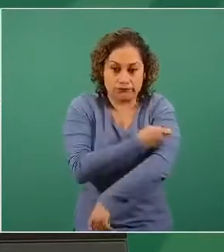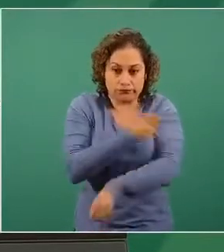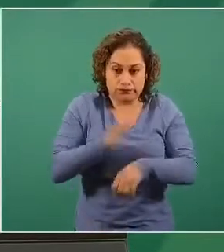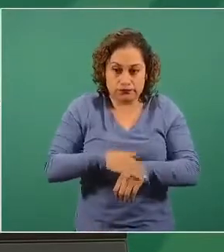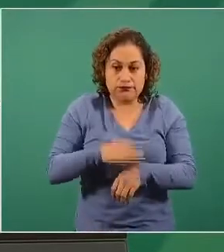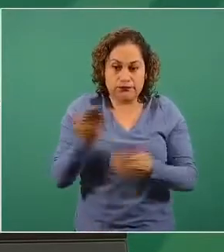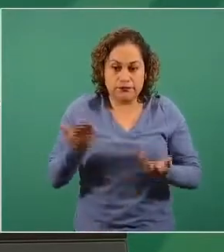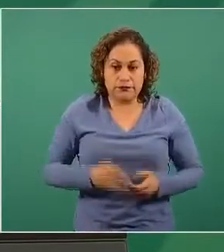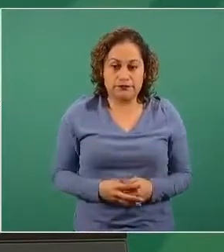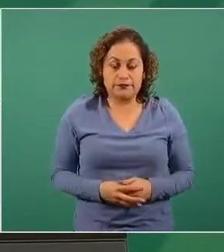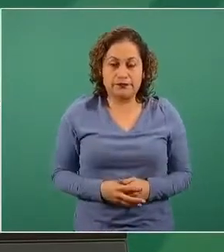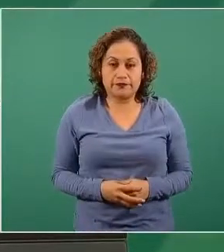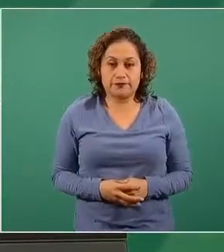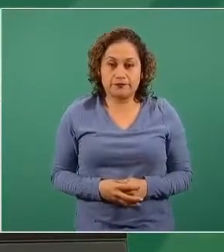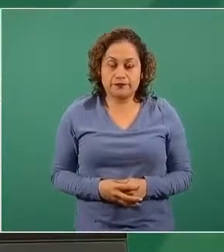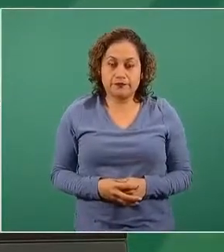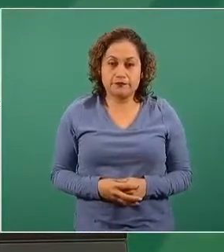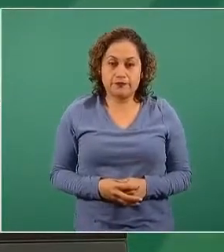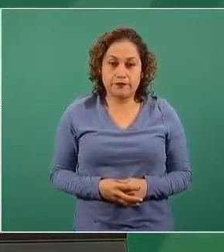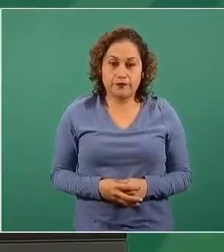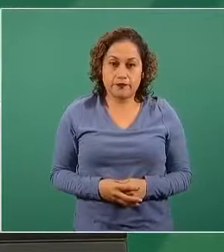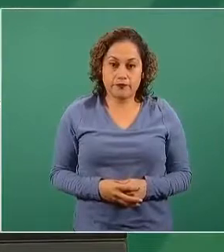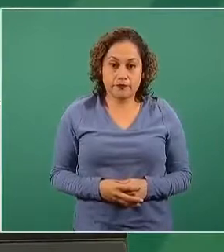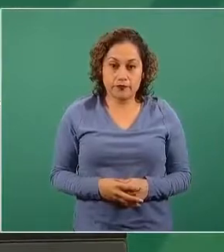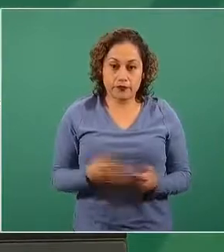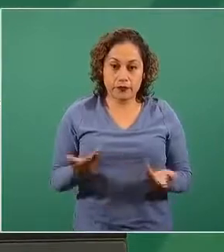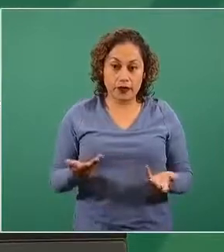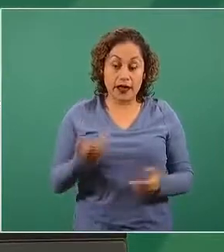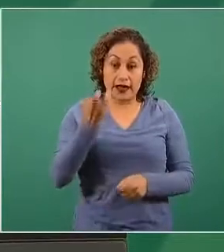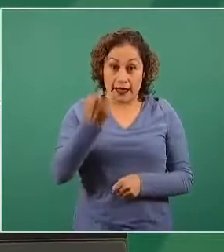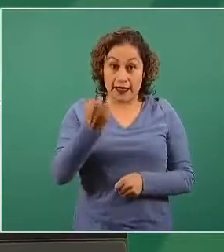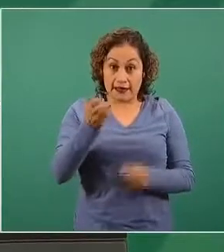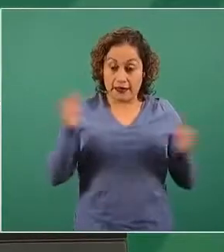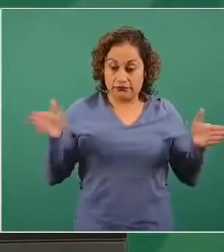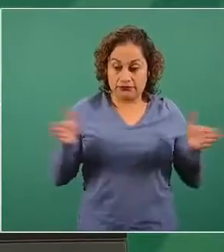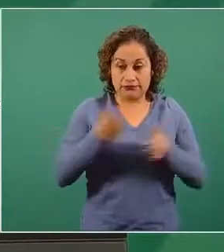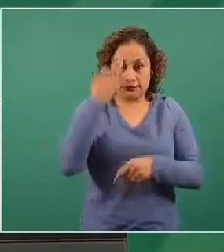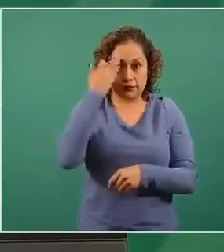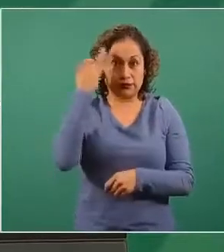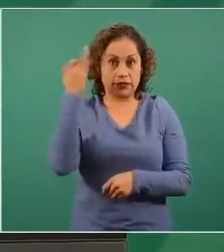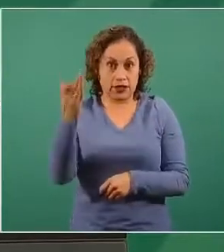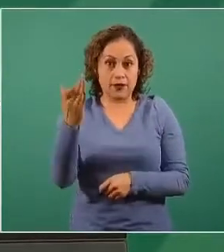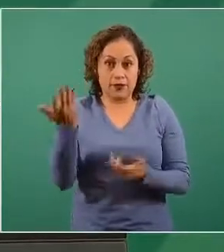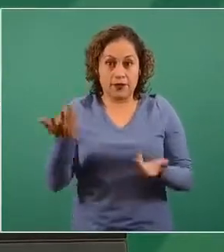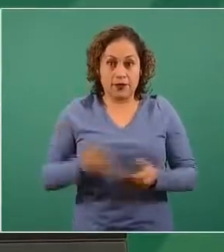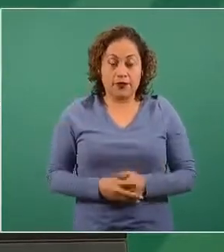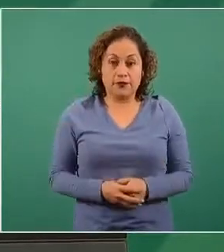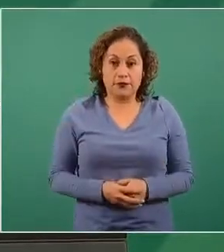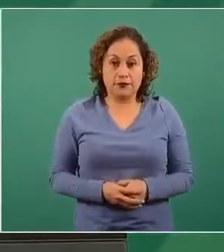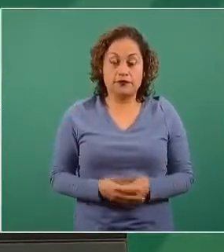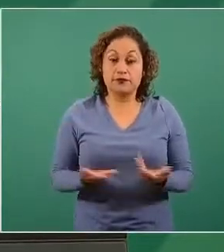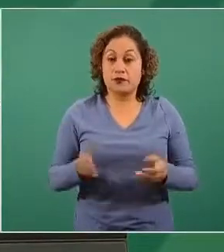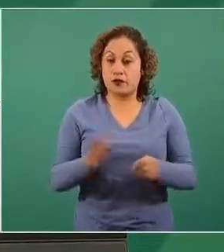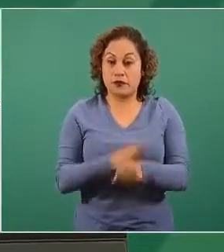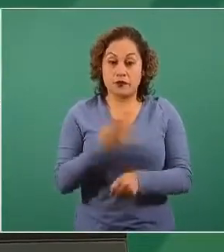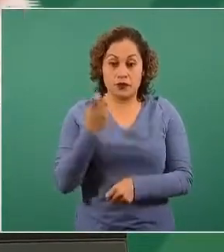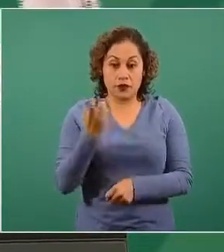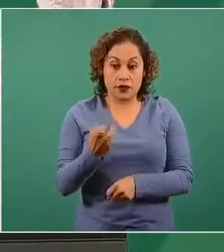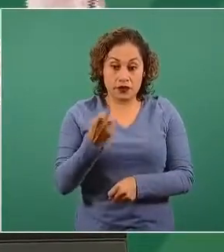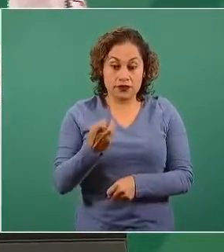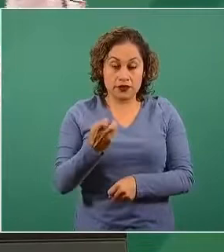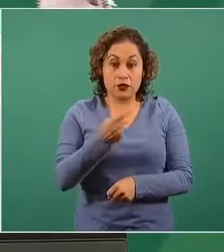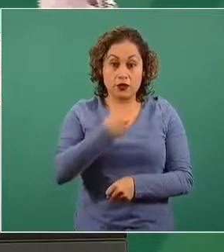rápido momento, en menor tiempo. Esto quiere decir que con esta estrategia estamos